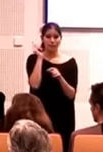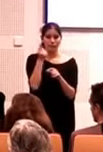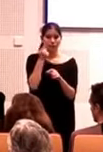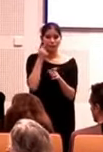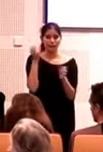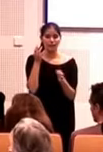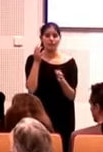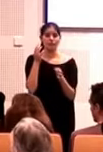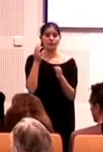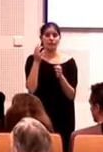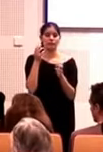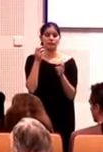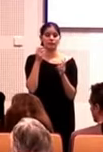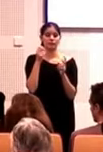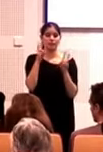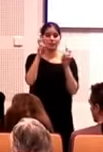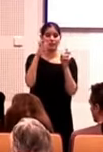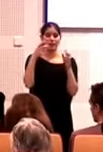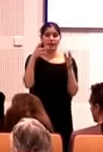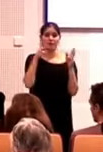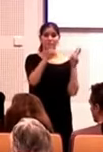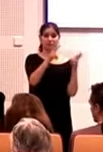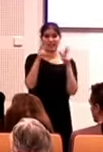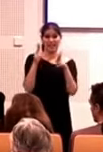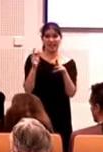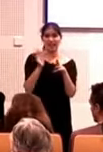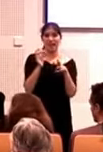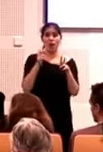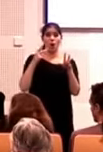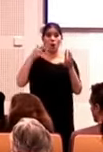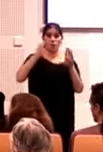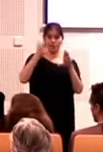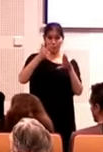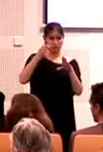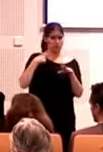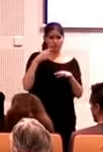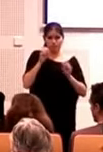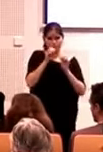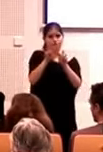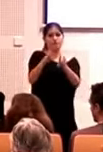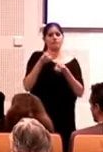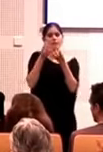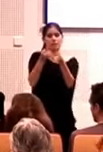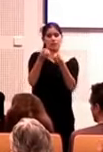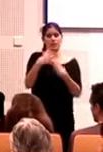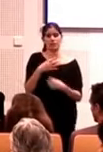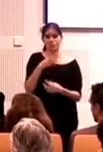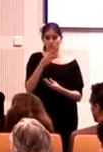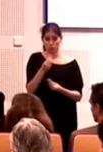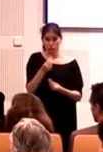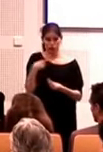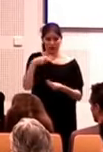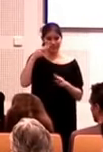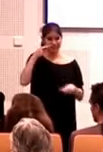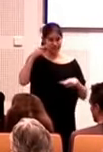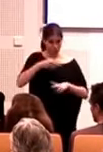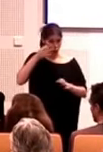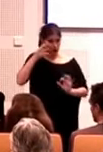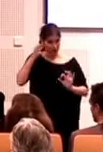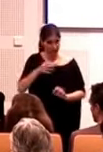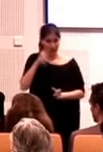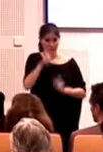del tema audiovisual se llega a mucha gente. Entonces lo hicimos donde había testimonios reales de personas